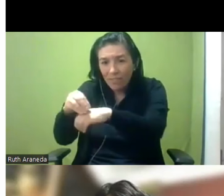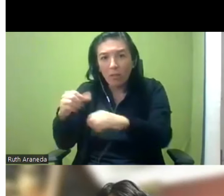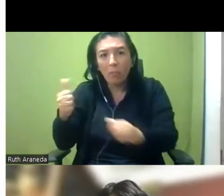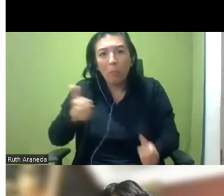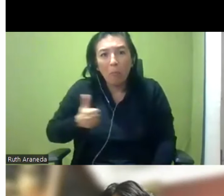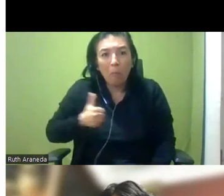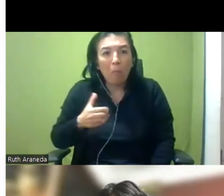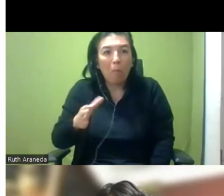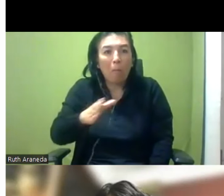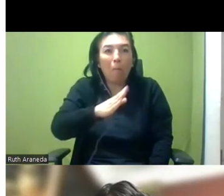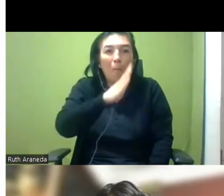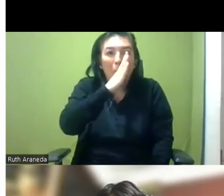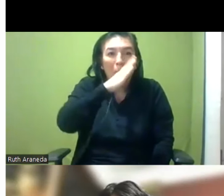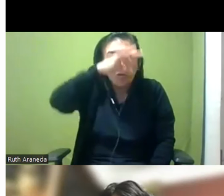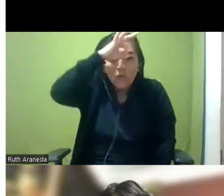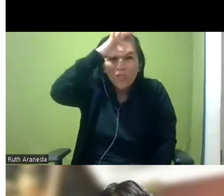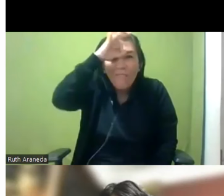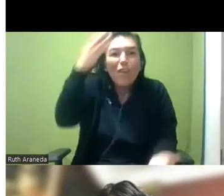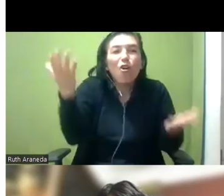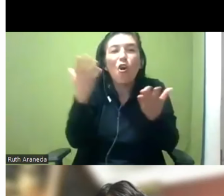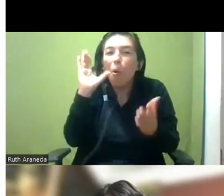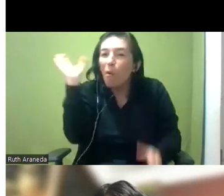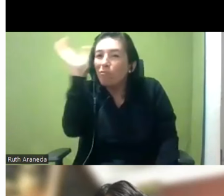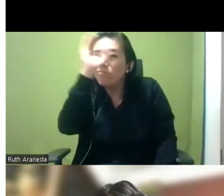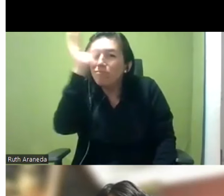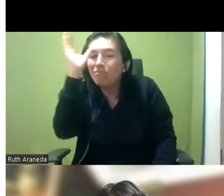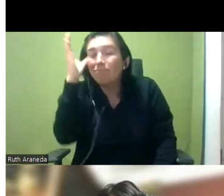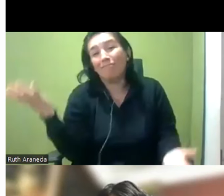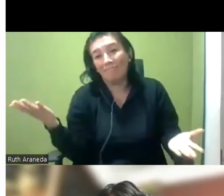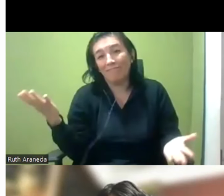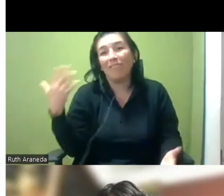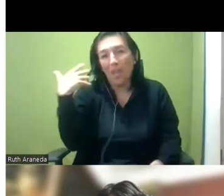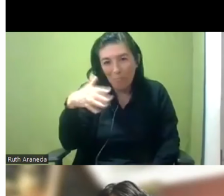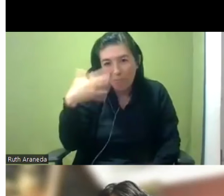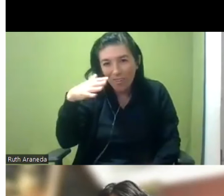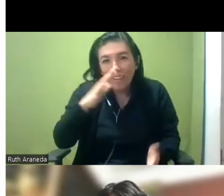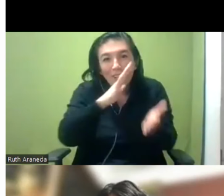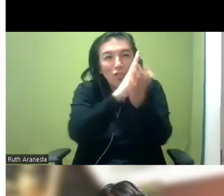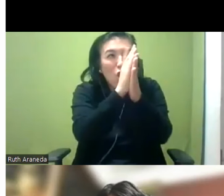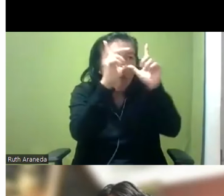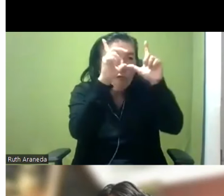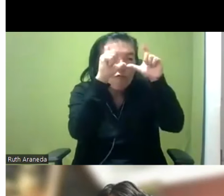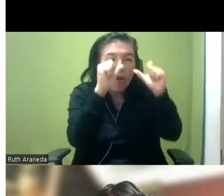Recuperen. recuperarla. Mm. Entonces, hay